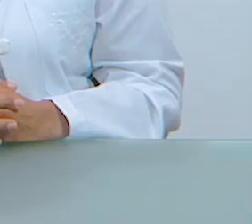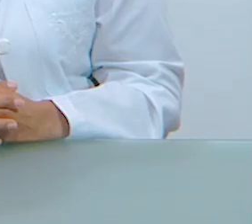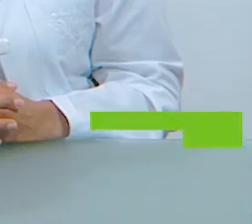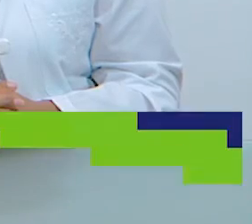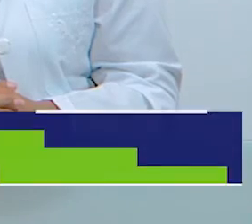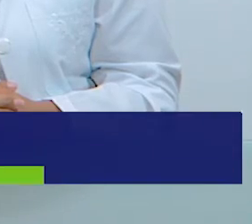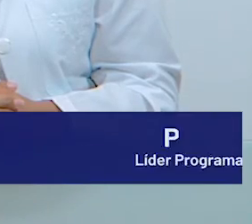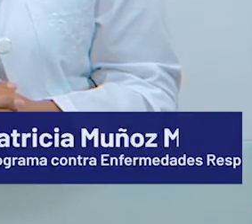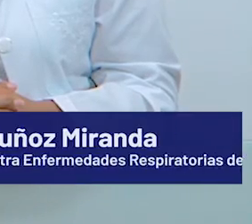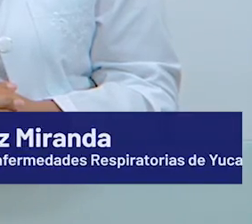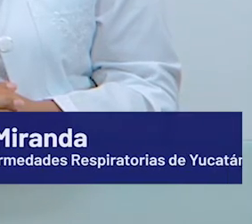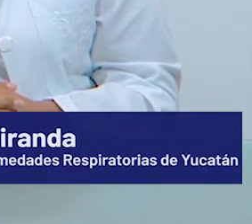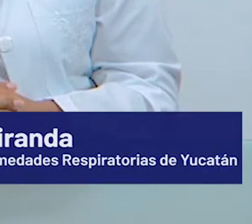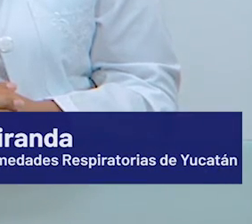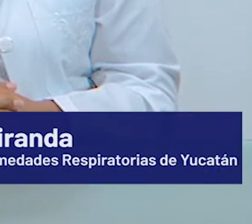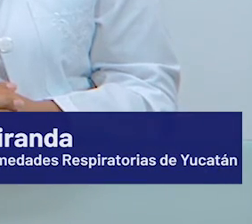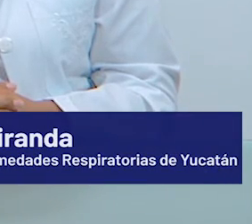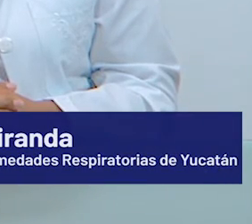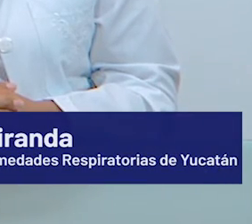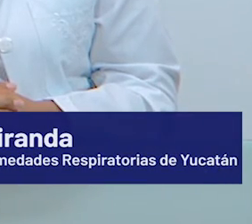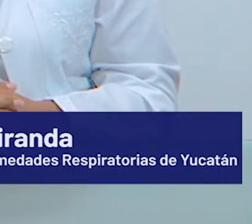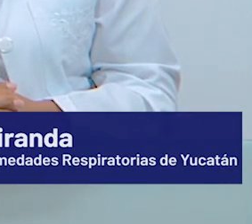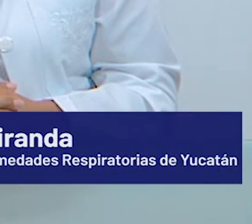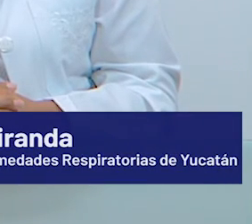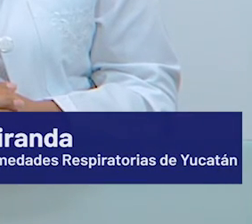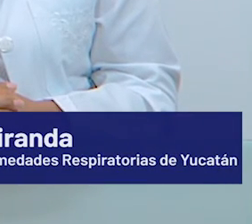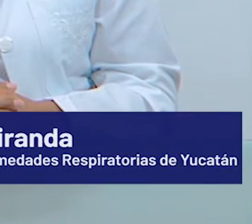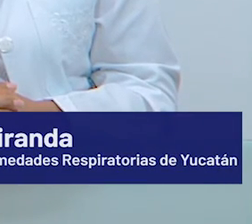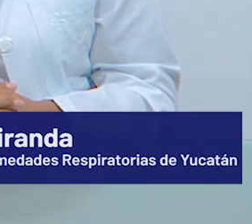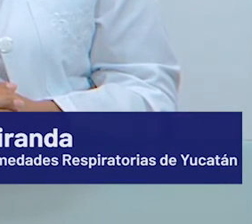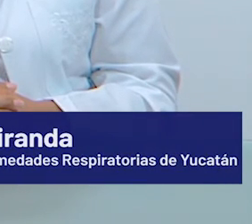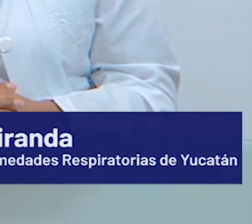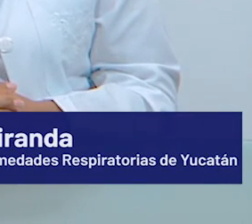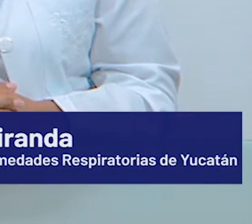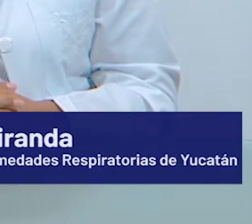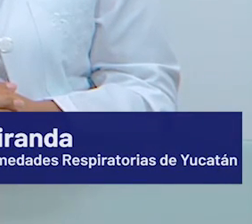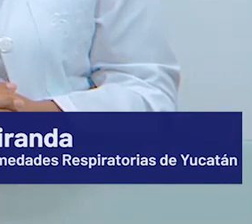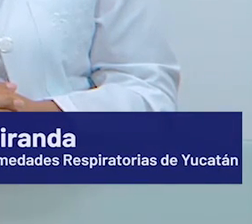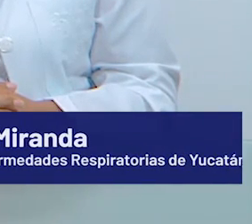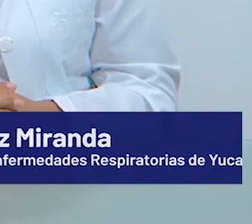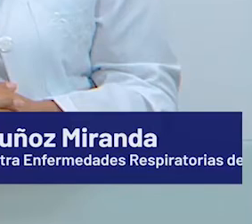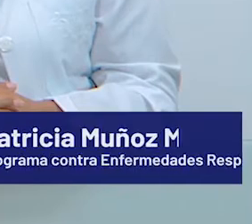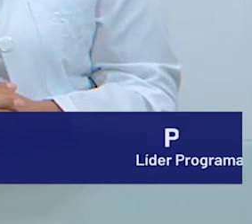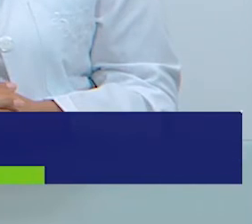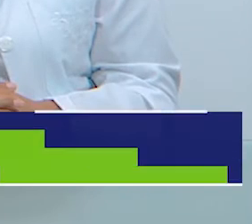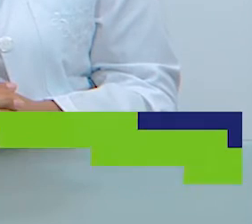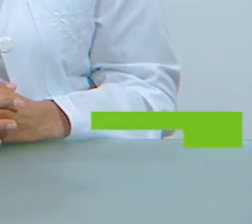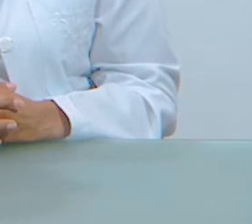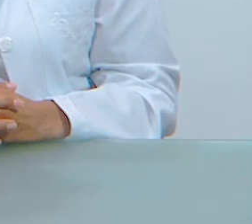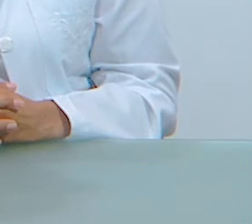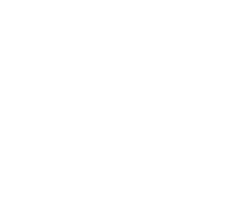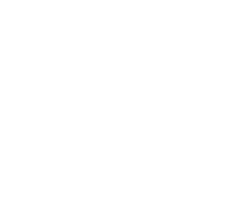reporte, doctora. Muchas gracias. Estaremos actualizando esta información todos los días por este mismo medio. Muchas gracias.